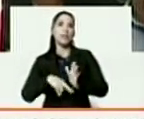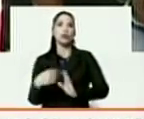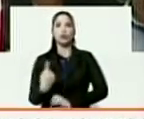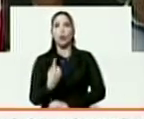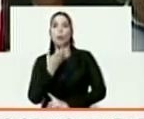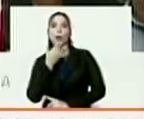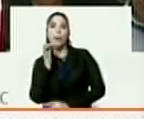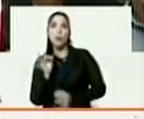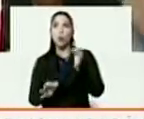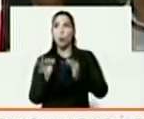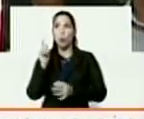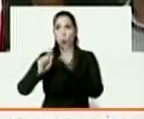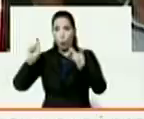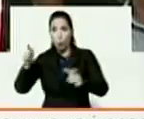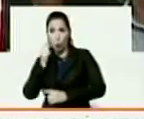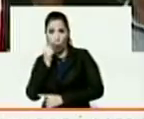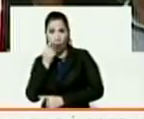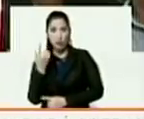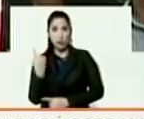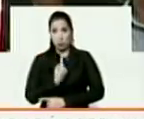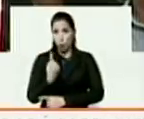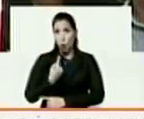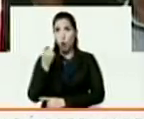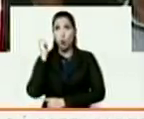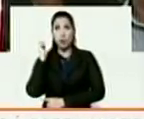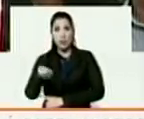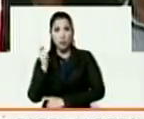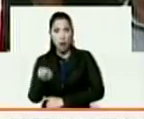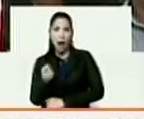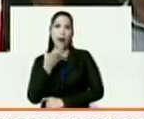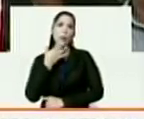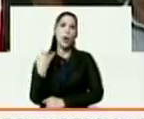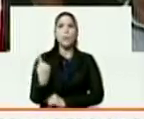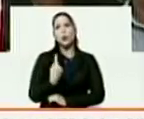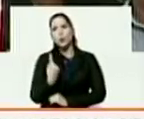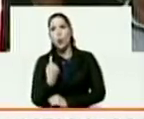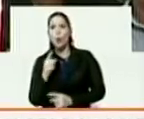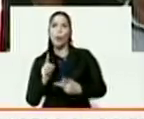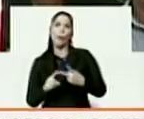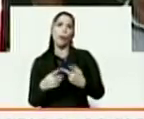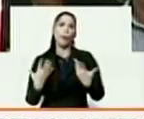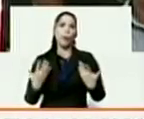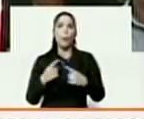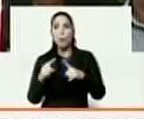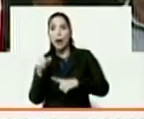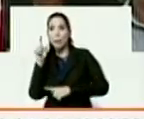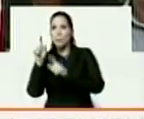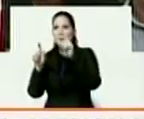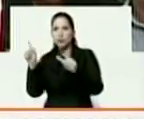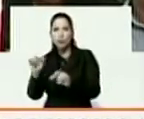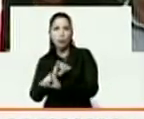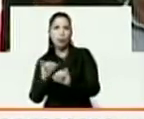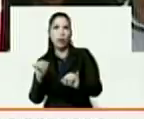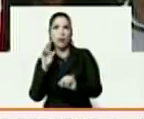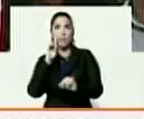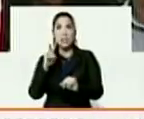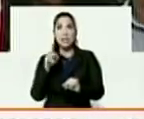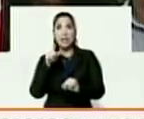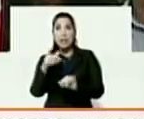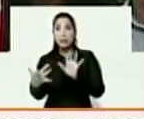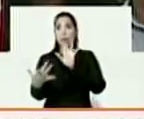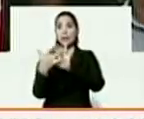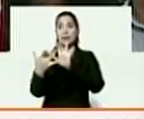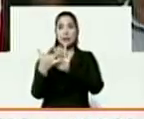los jueces no sólo son los tribunales no es sólo que para que una persona mire es el acceso a la